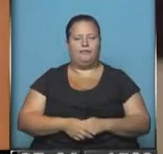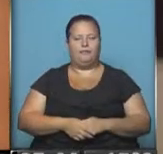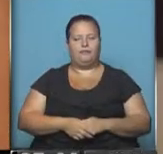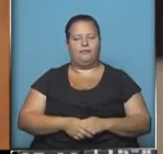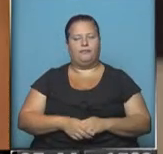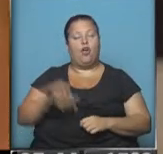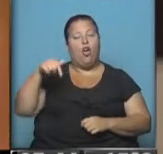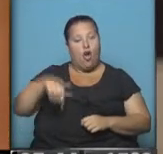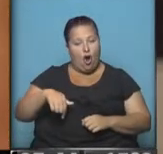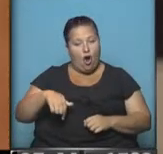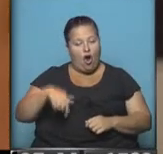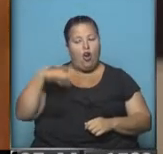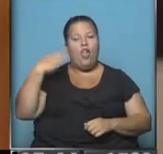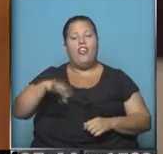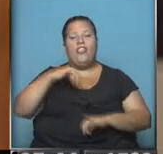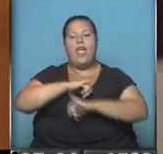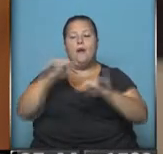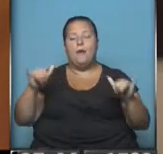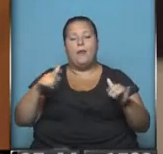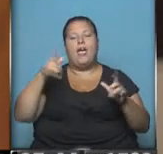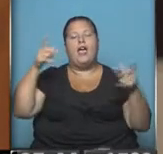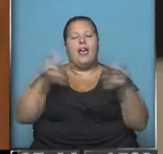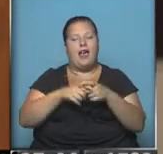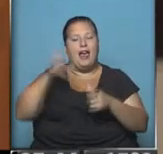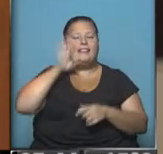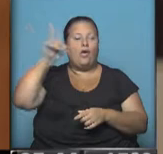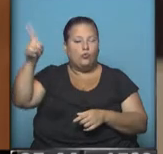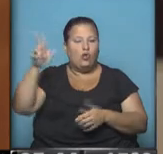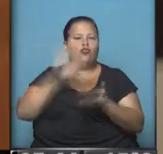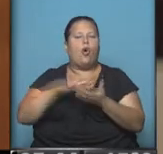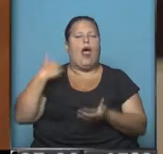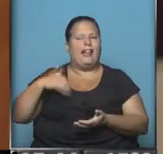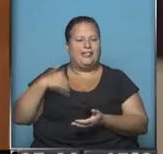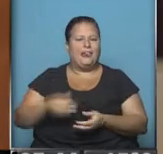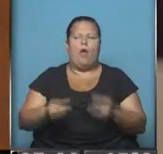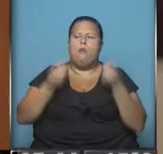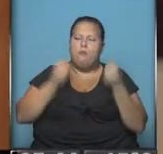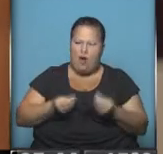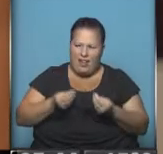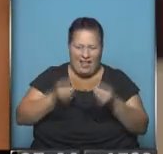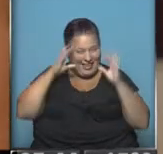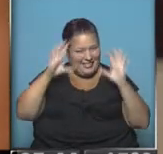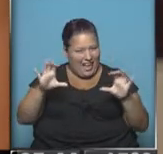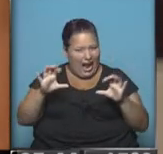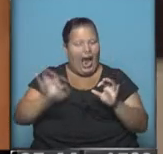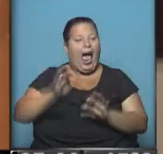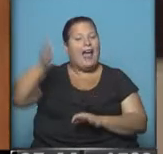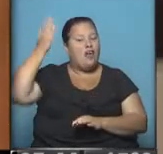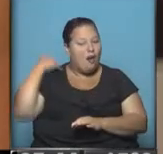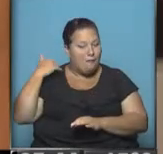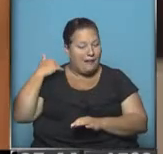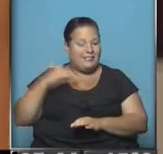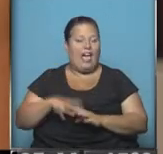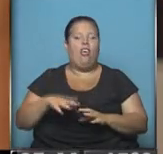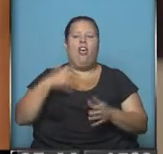el día de hoy debía pronunciarse la corte de apelaciones de eeuu sobre argentina porque se acuerdan que el año pasado antes de que